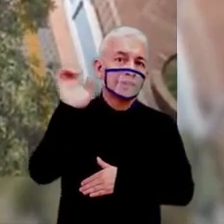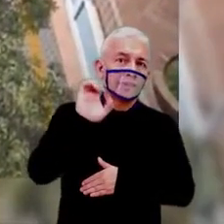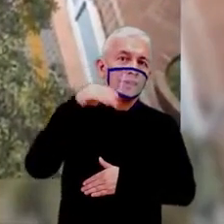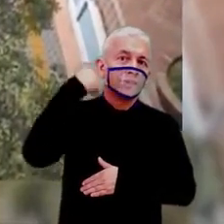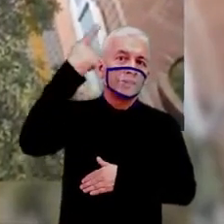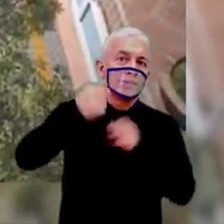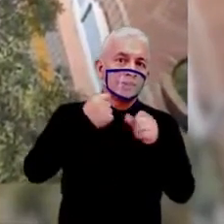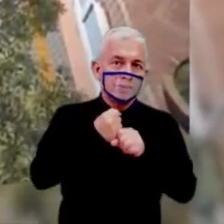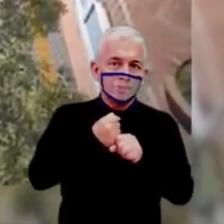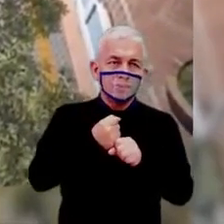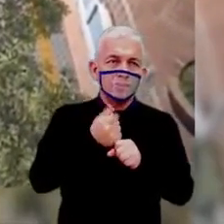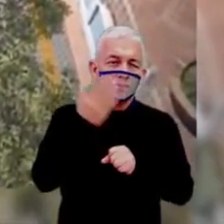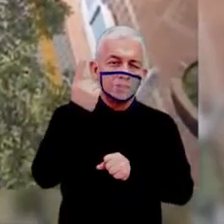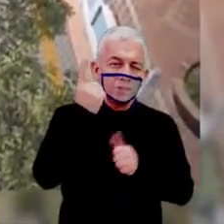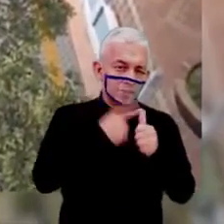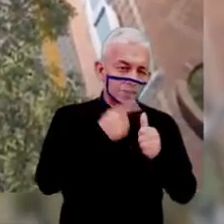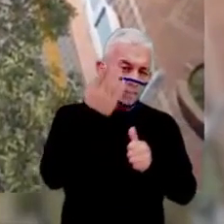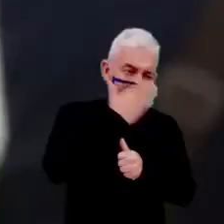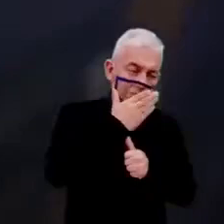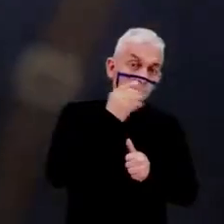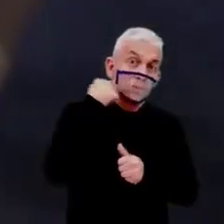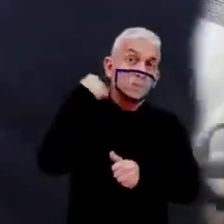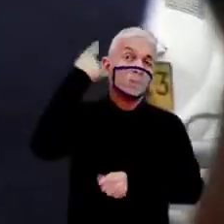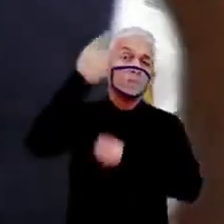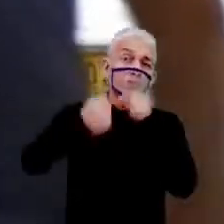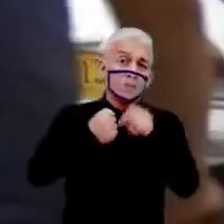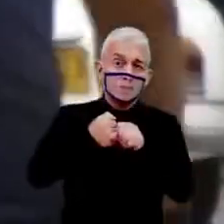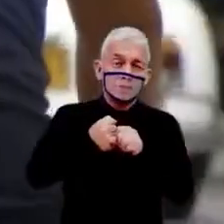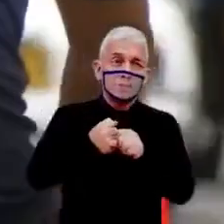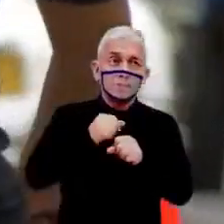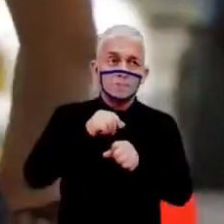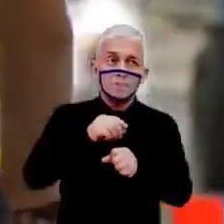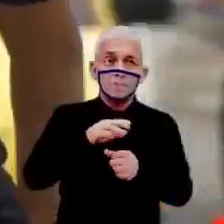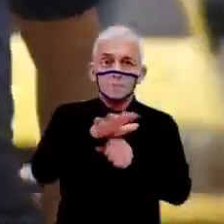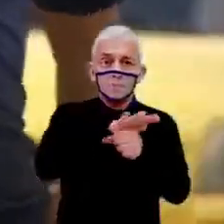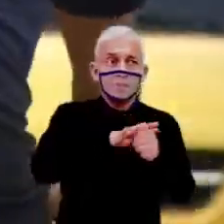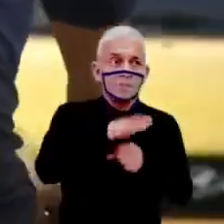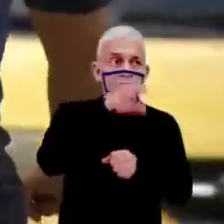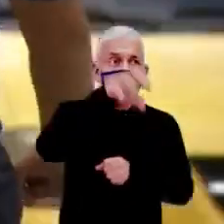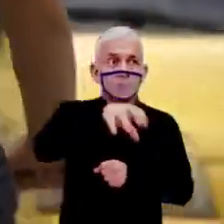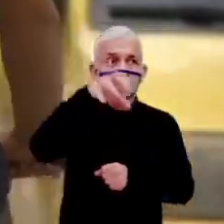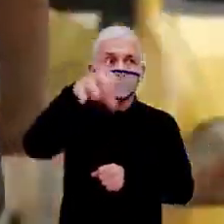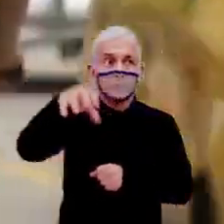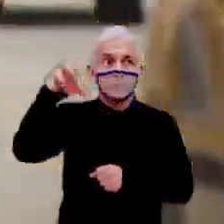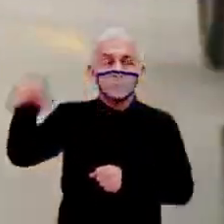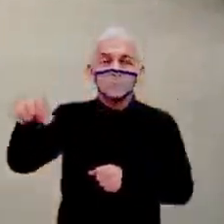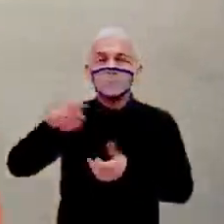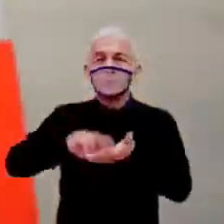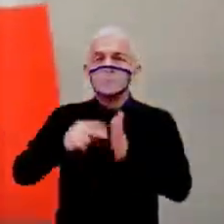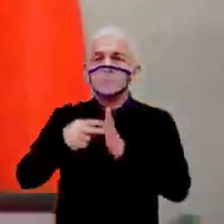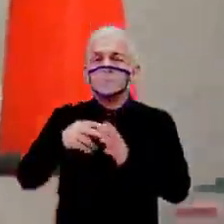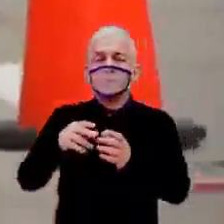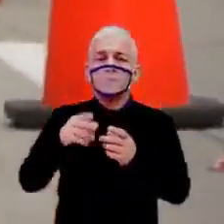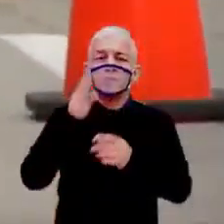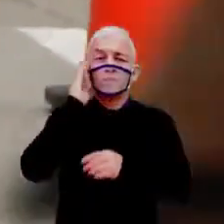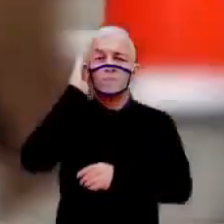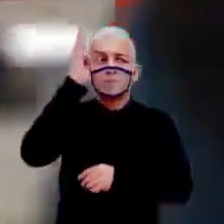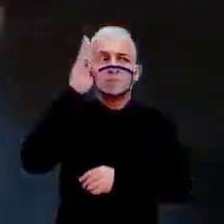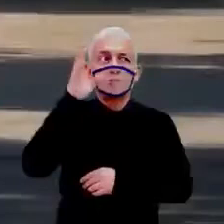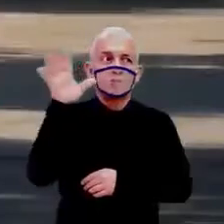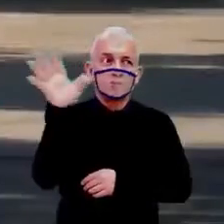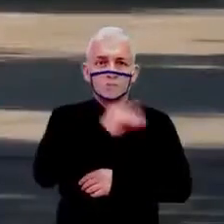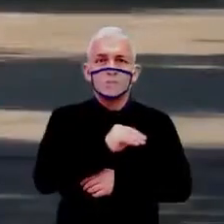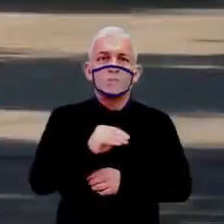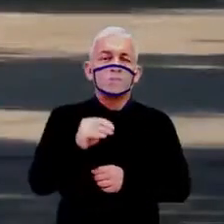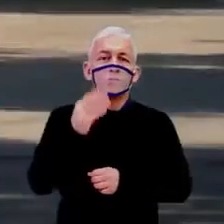hay un piloto, pero el otro año empezaremos a ver que muchos de los barrios tradicionales de Barranquilla sufrirán este cambio. Y esta será la tipología para el futuro, para que